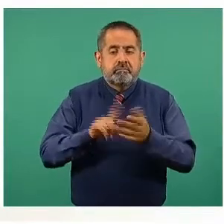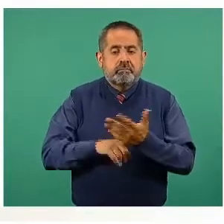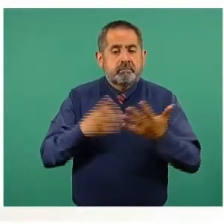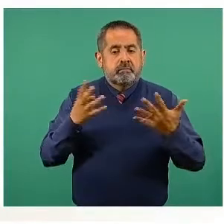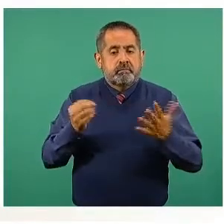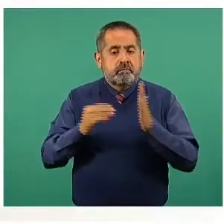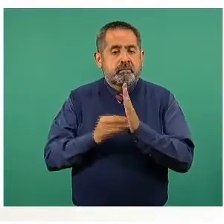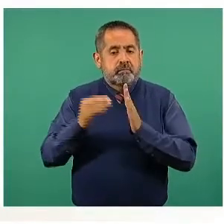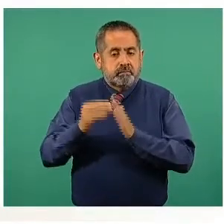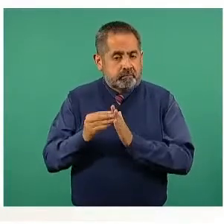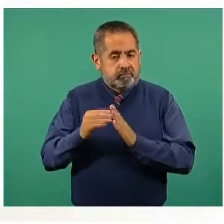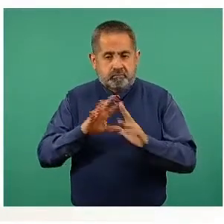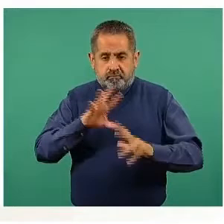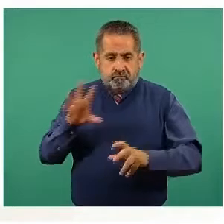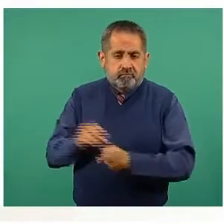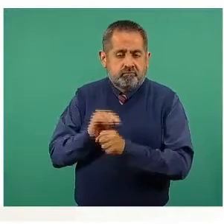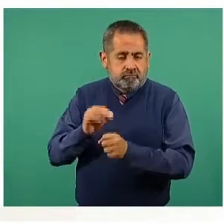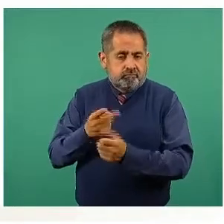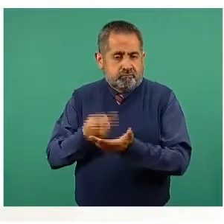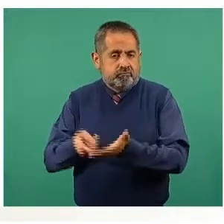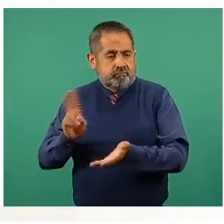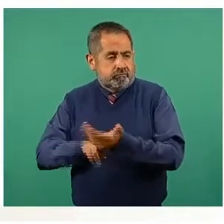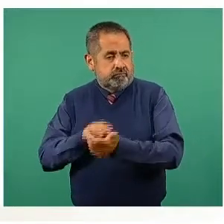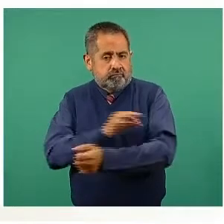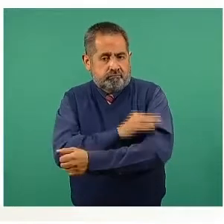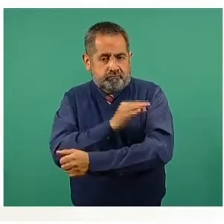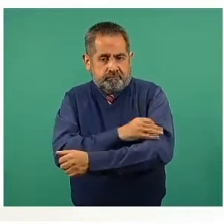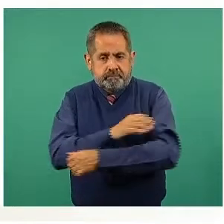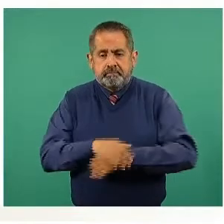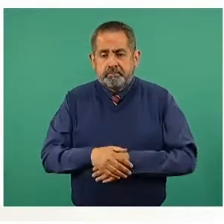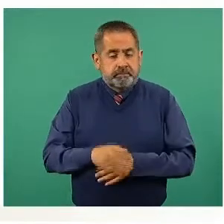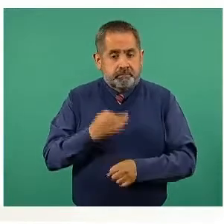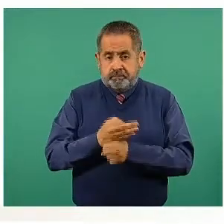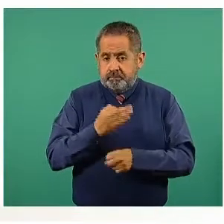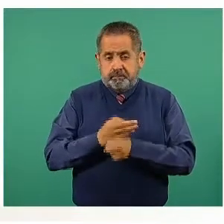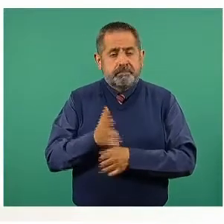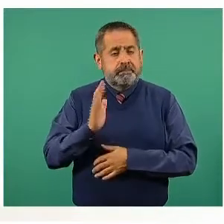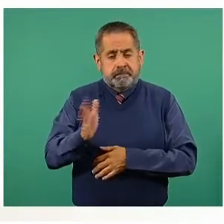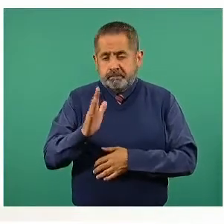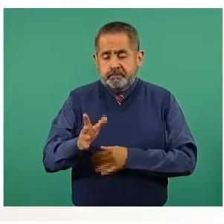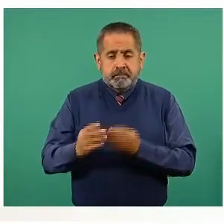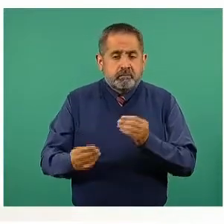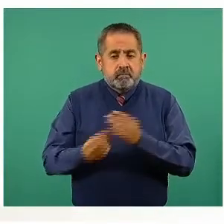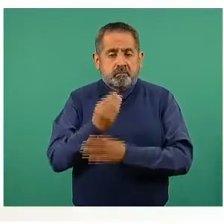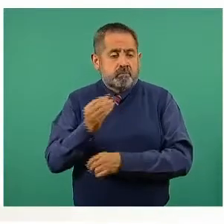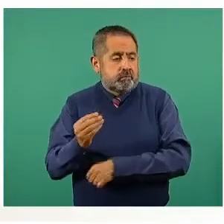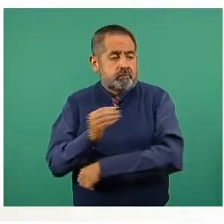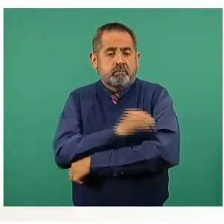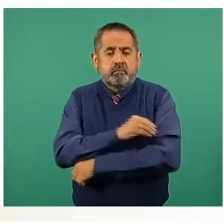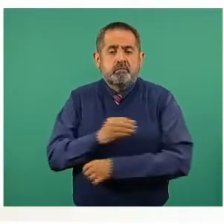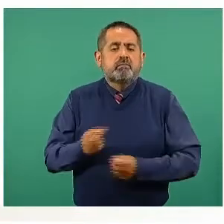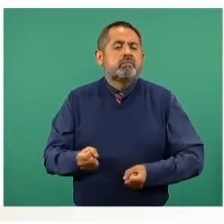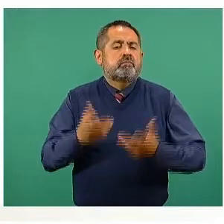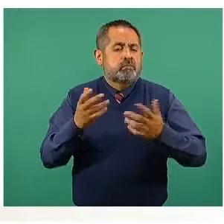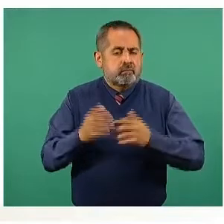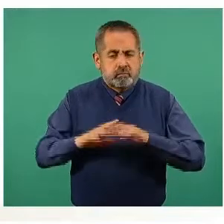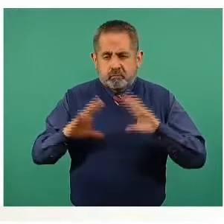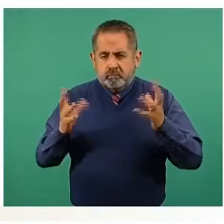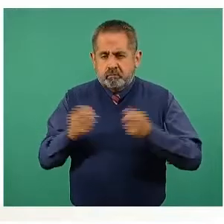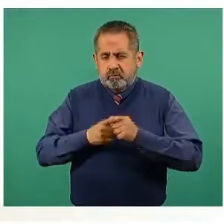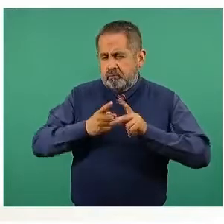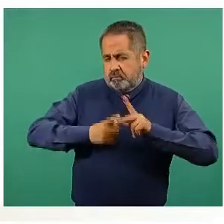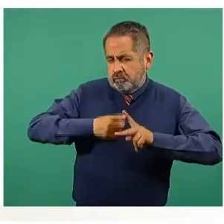millones el esquema completo. Y ya desde hoy estamos incorporando un elemento nuevo, que es cuánto representan respecto